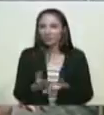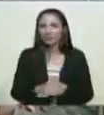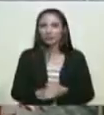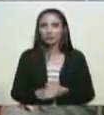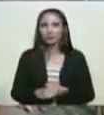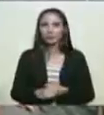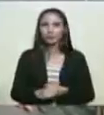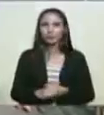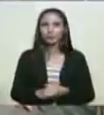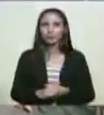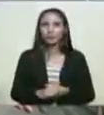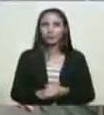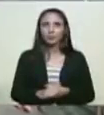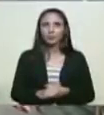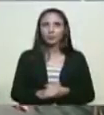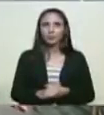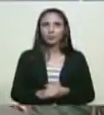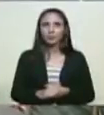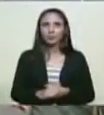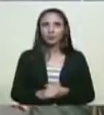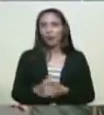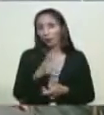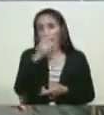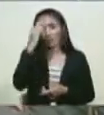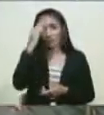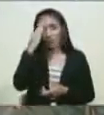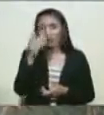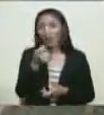Ustedes saben quién es Henry Faltrún.